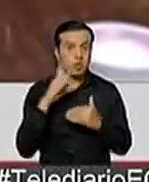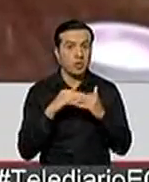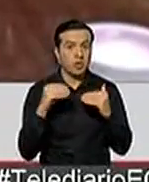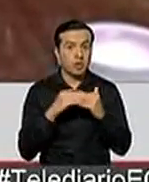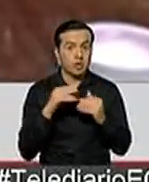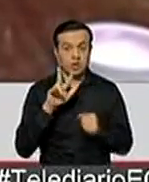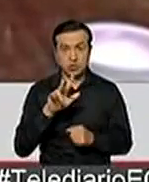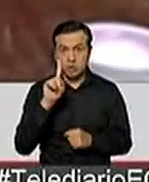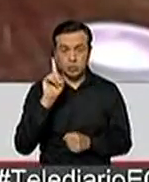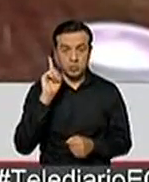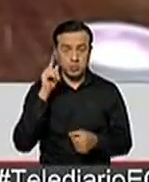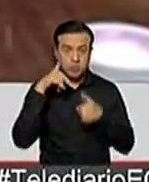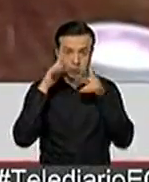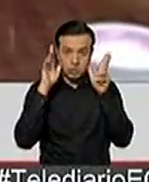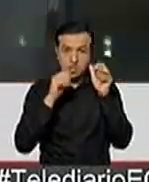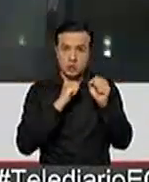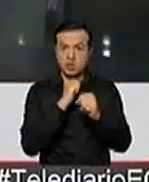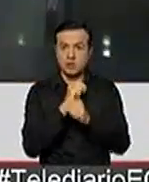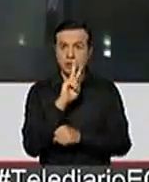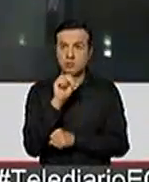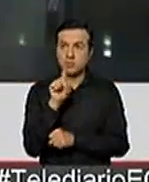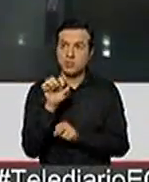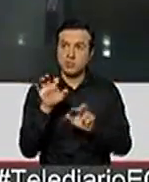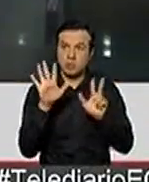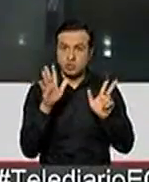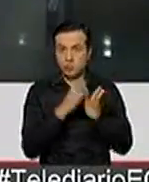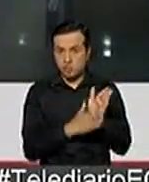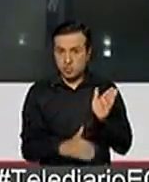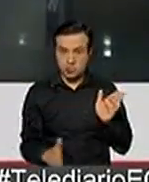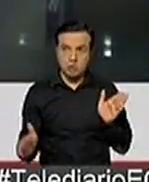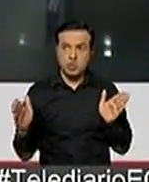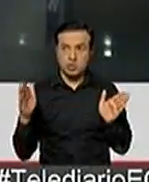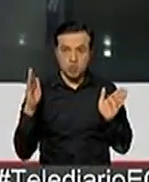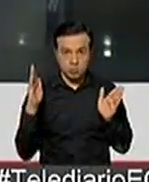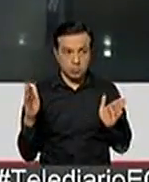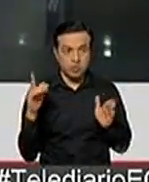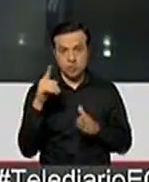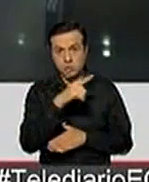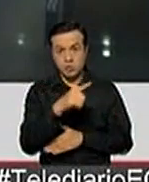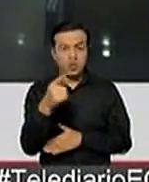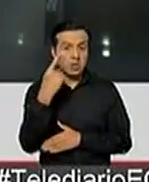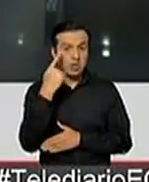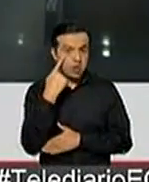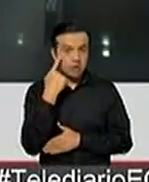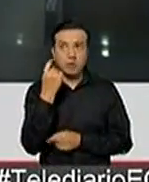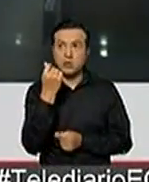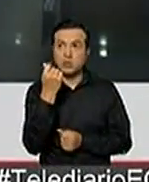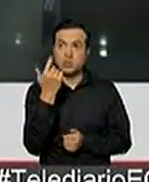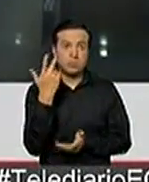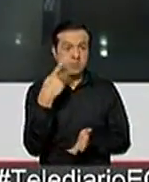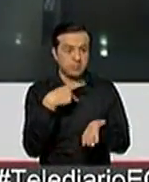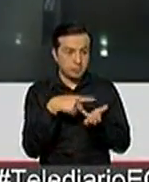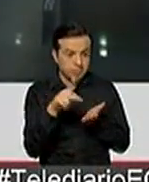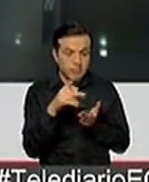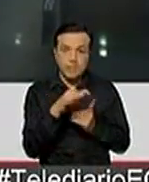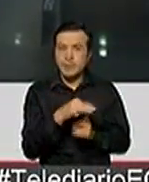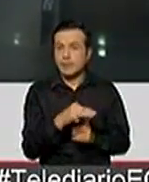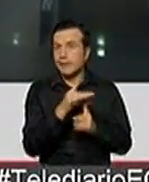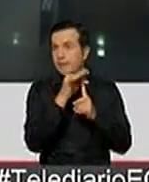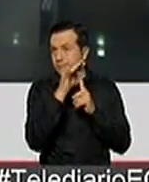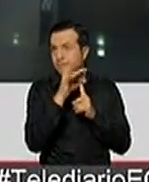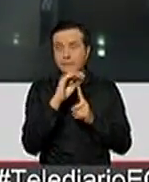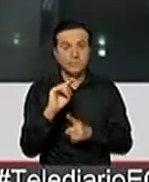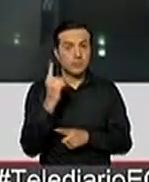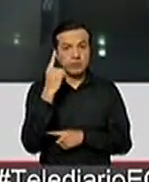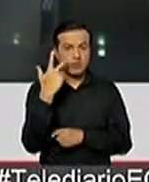al 31 de diciembre de 2018. Tiene un fuerte enfoque de progresividad. Usted menciona esa contribución especial,